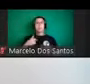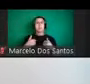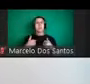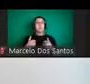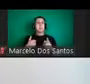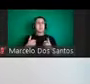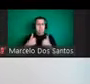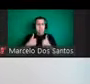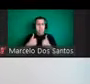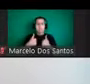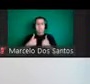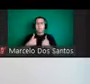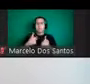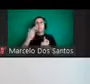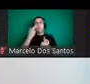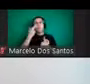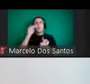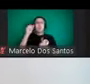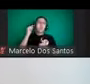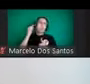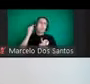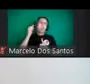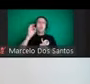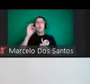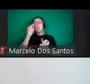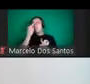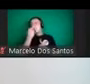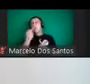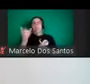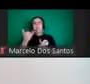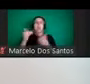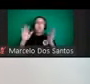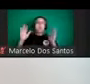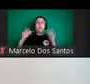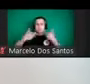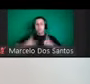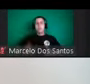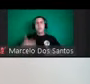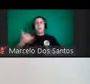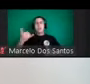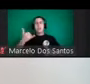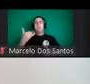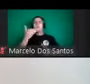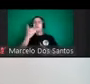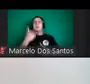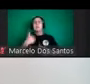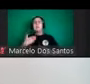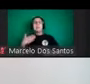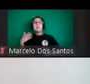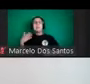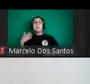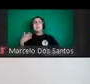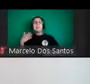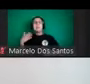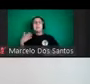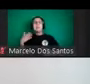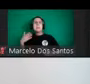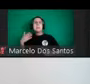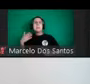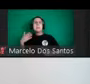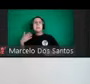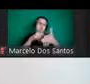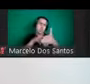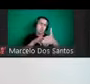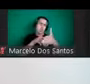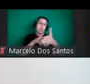tipo de limitación en su persona, ¿verdad? Valga la redundancia. Entonces, la discapacidad, ¿por qué